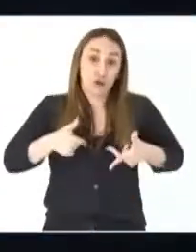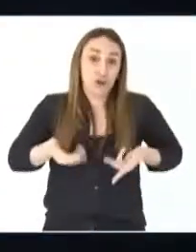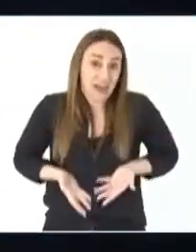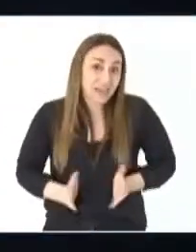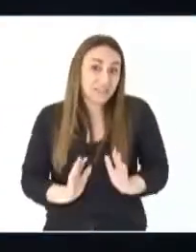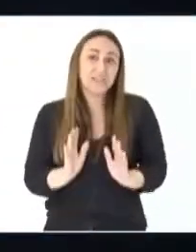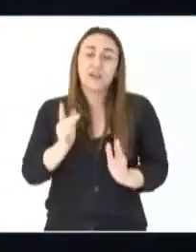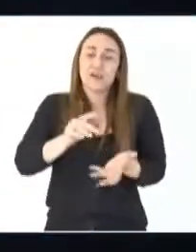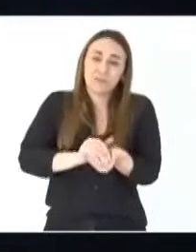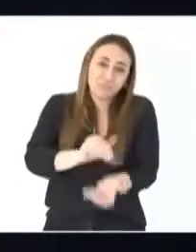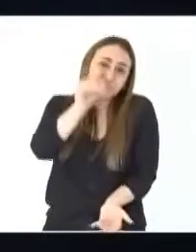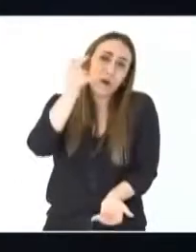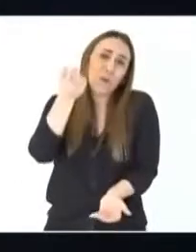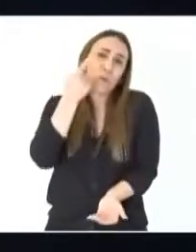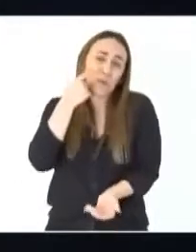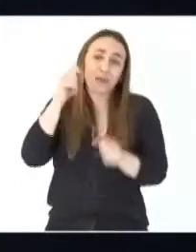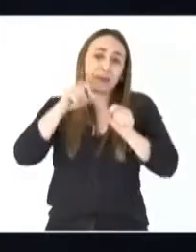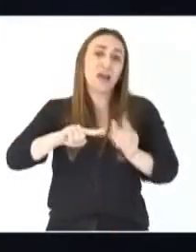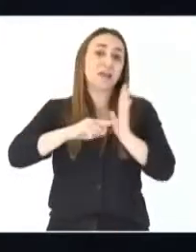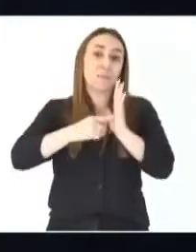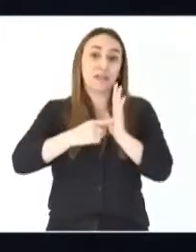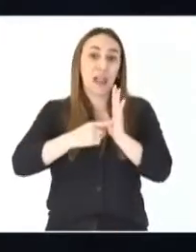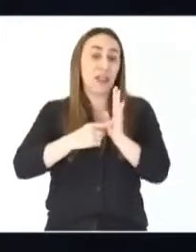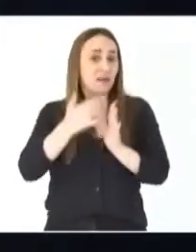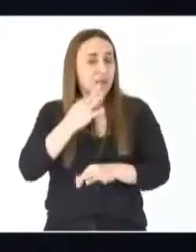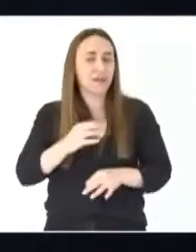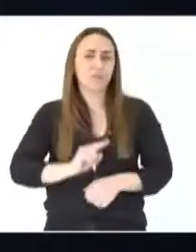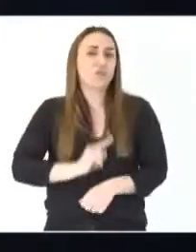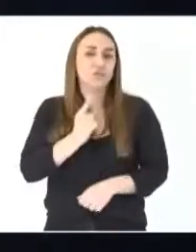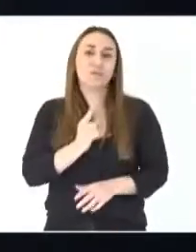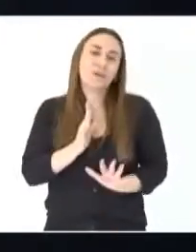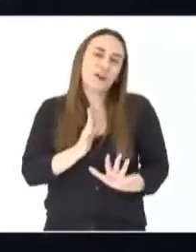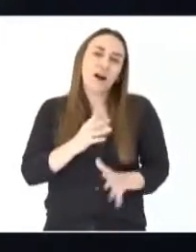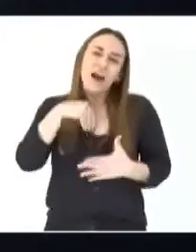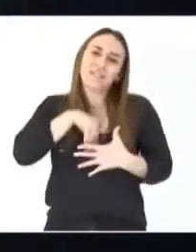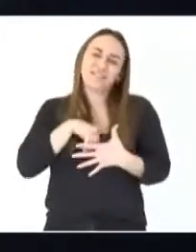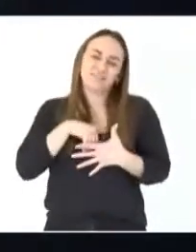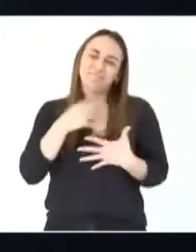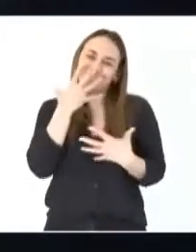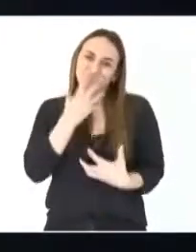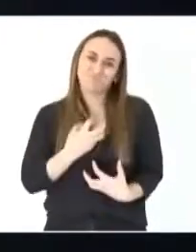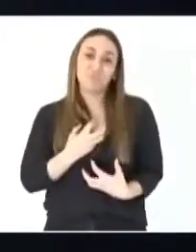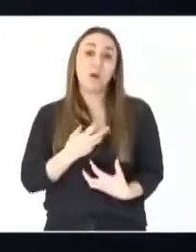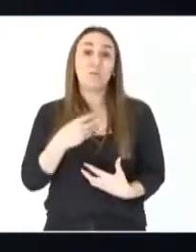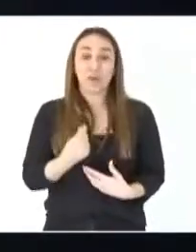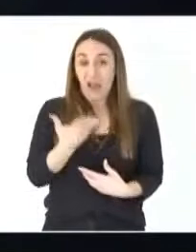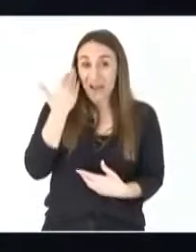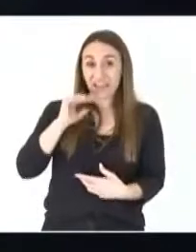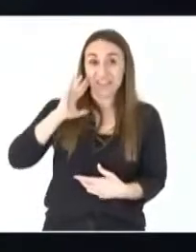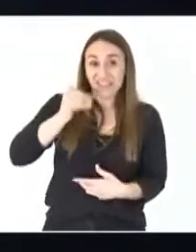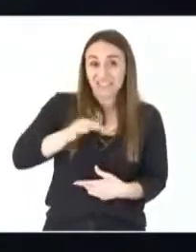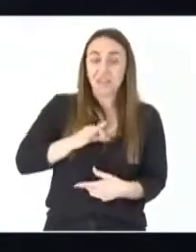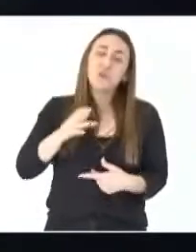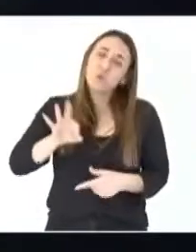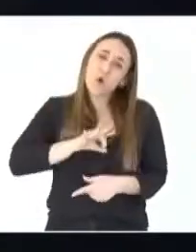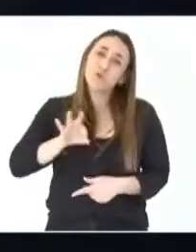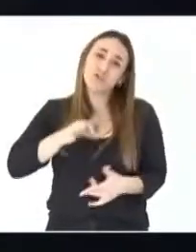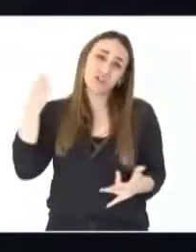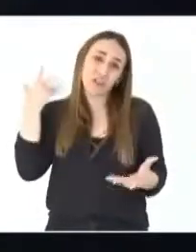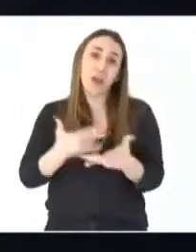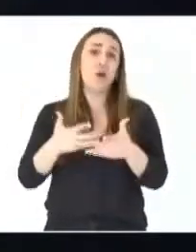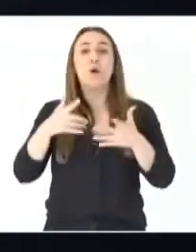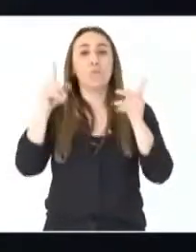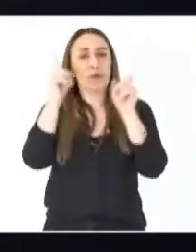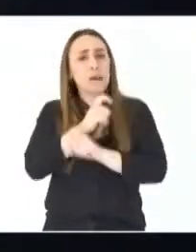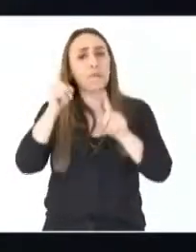viví, crecí en esta ciudad y me entristece verla como está. Me entristece ver que hace 16 años o que hace muchos años tiene los mismos problemas y nadie los